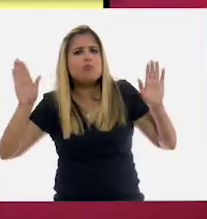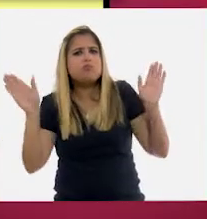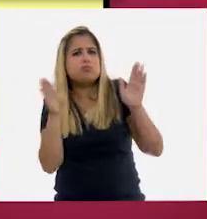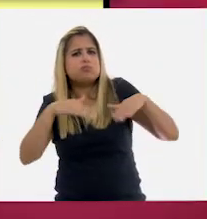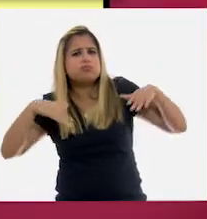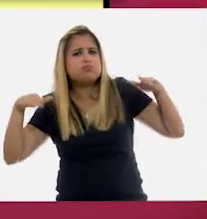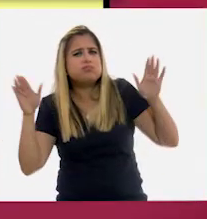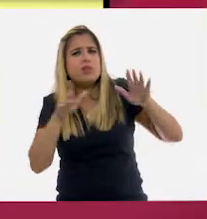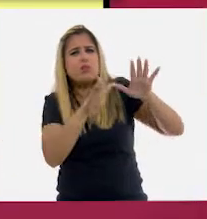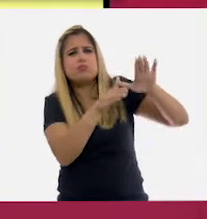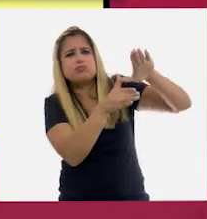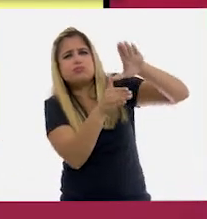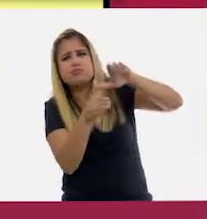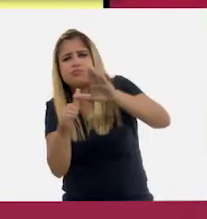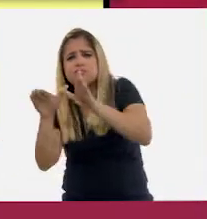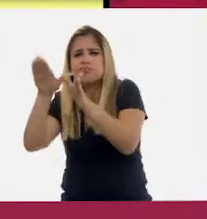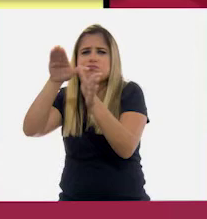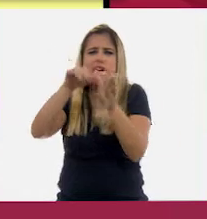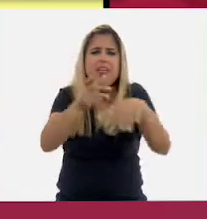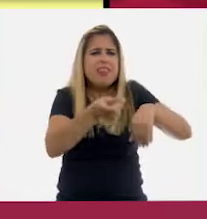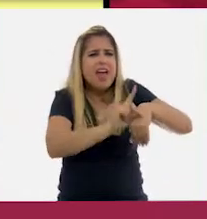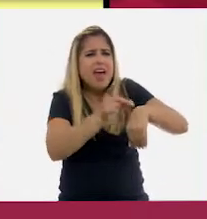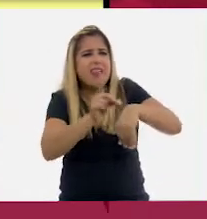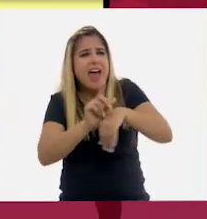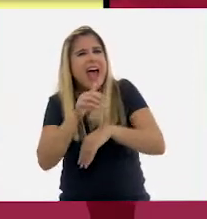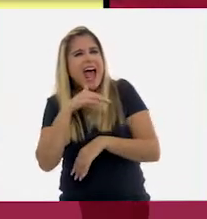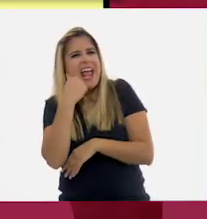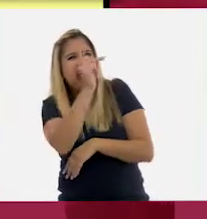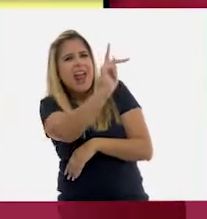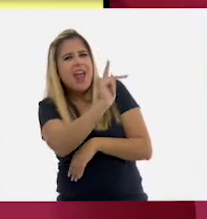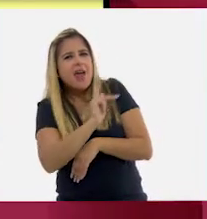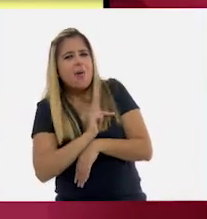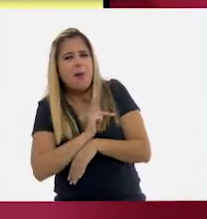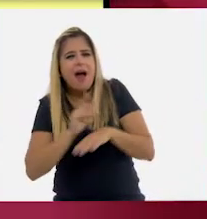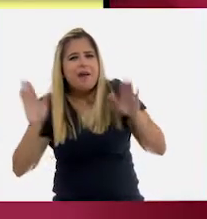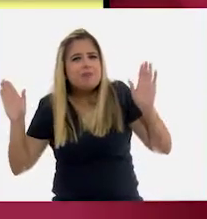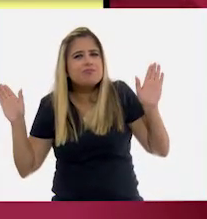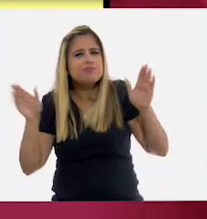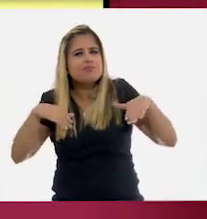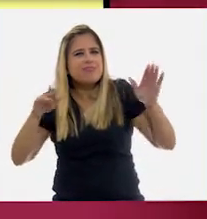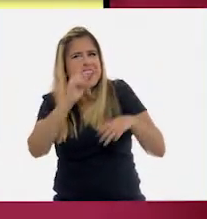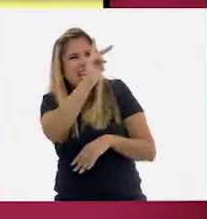a diario y también quería volar como ellos.